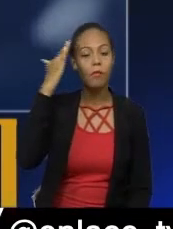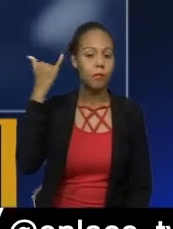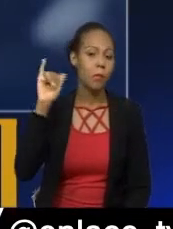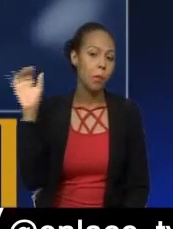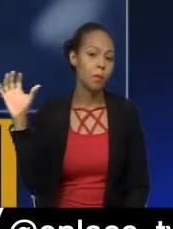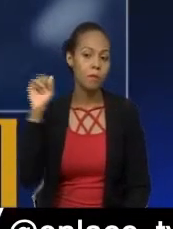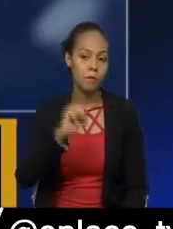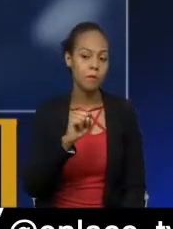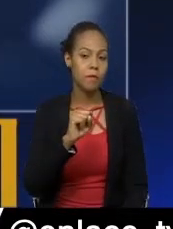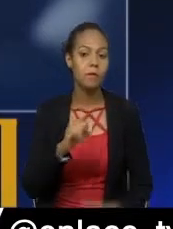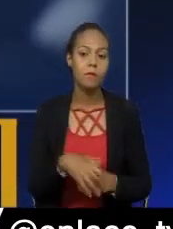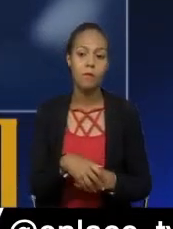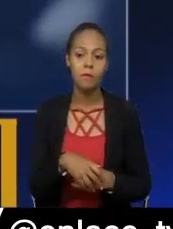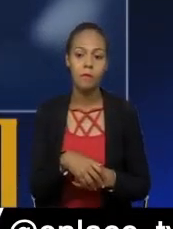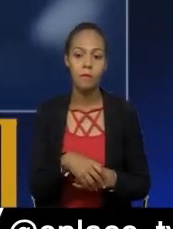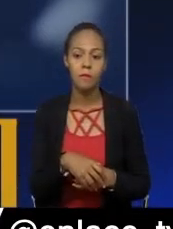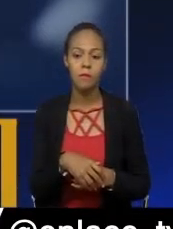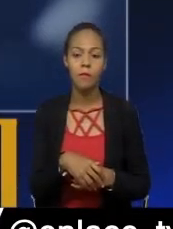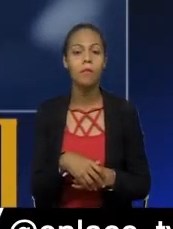son llamadas